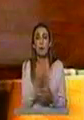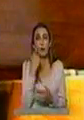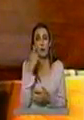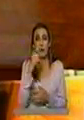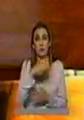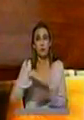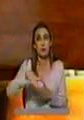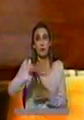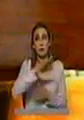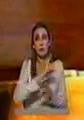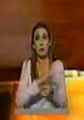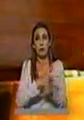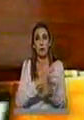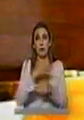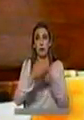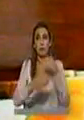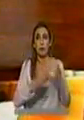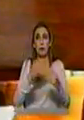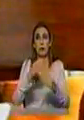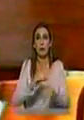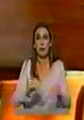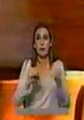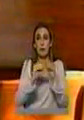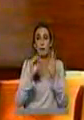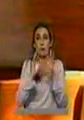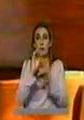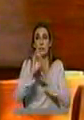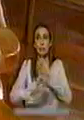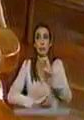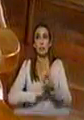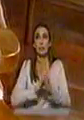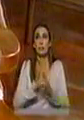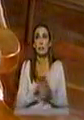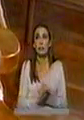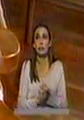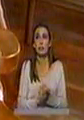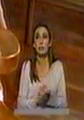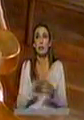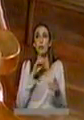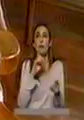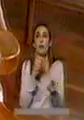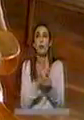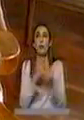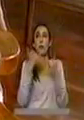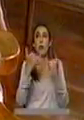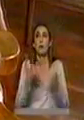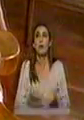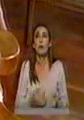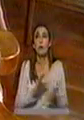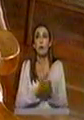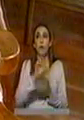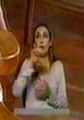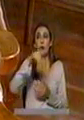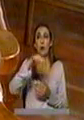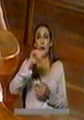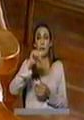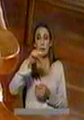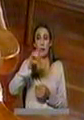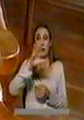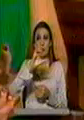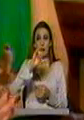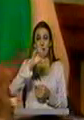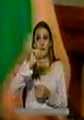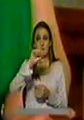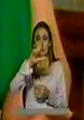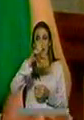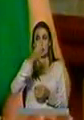como puntos atractivos para la llegada de turistas internacionales? Bueno, realmente nosotros tenemos la hacienda Manantiales del Rocío, está